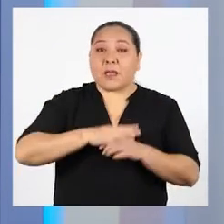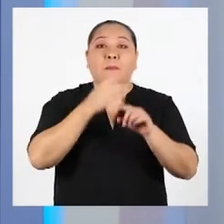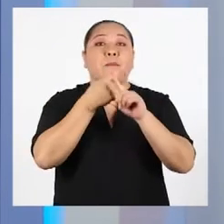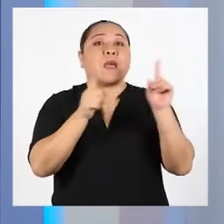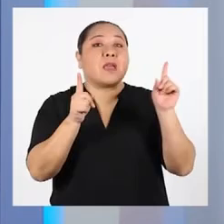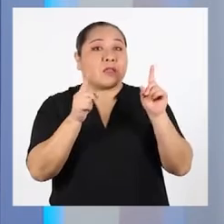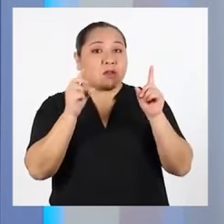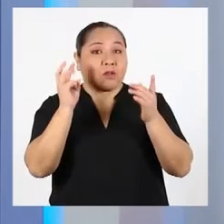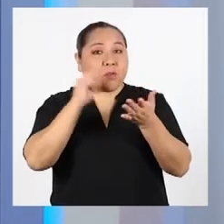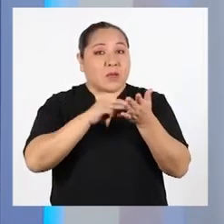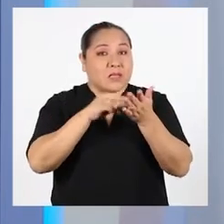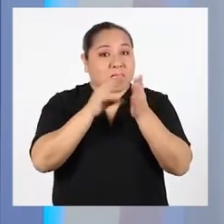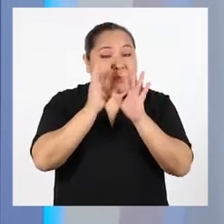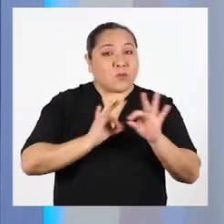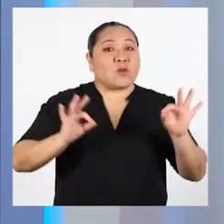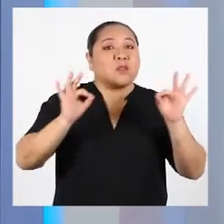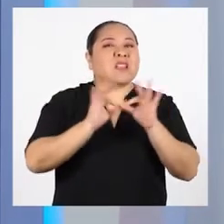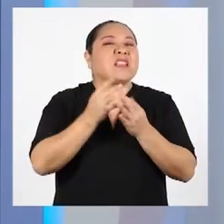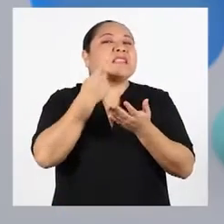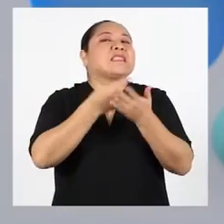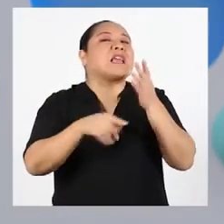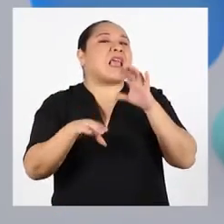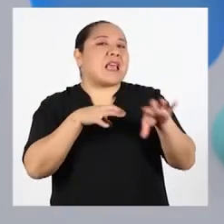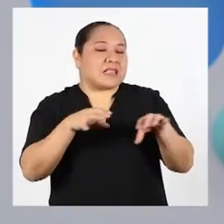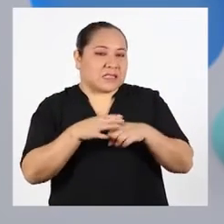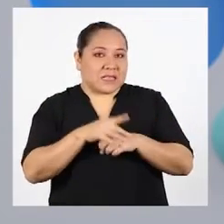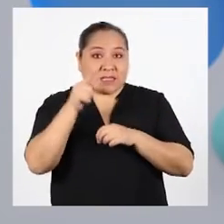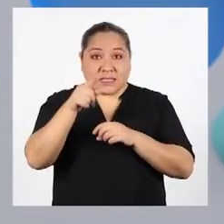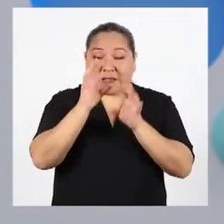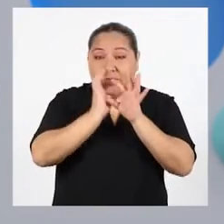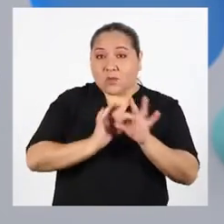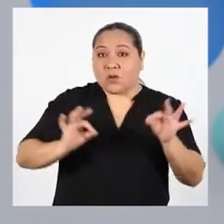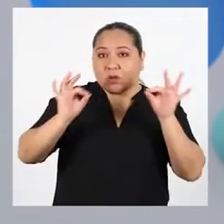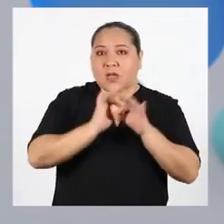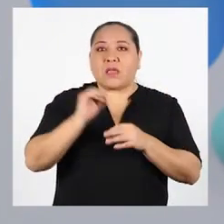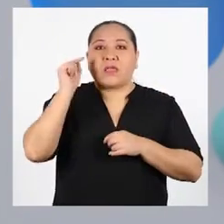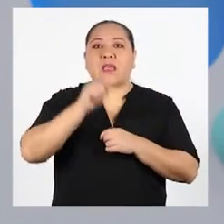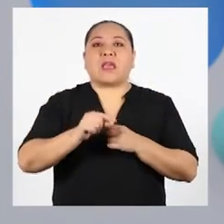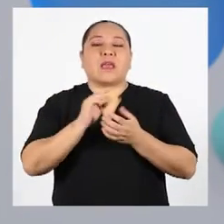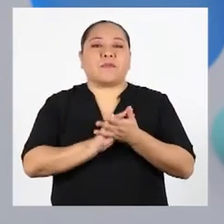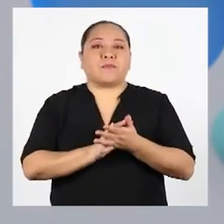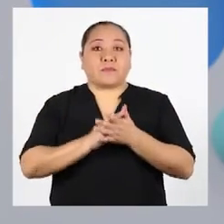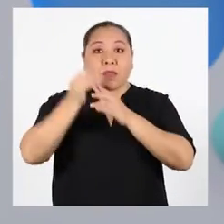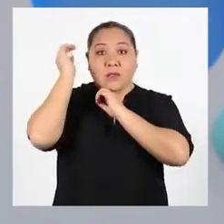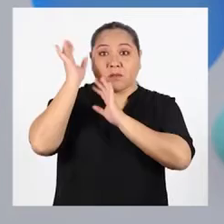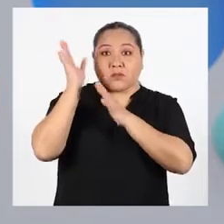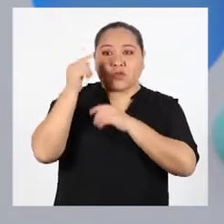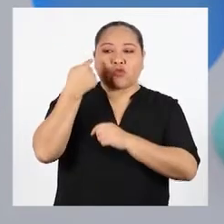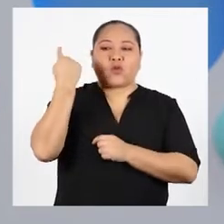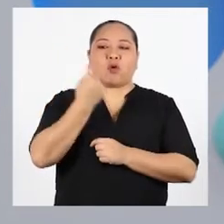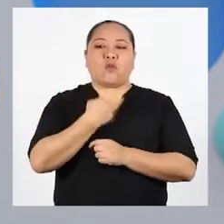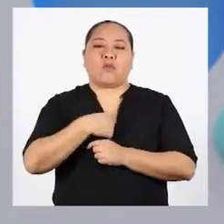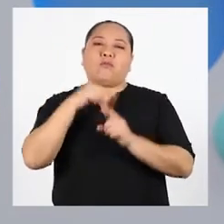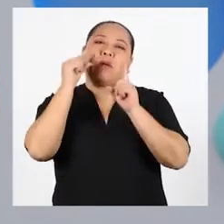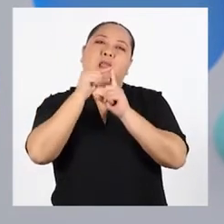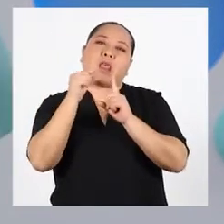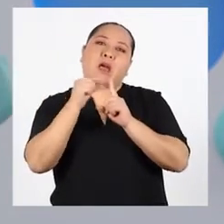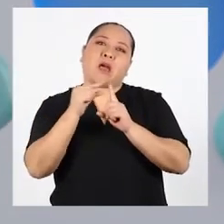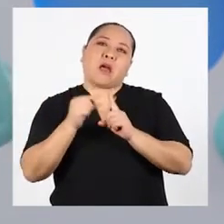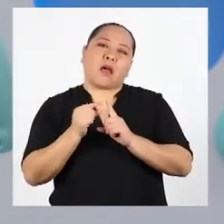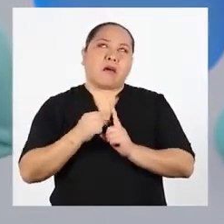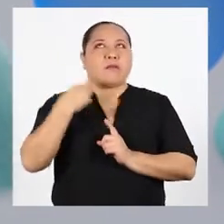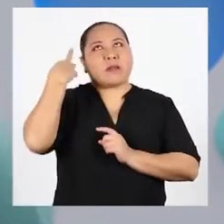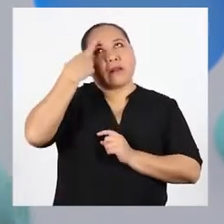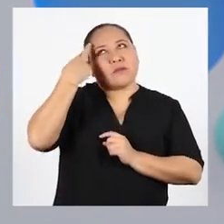decir, pero sobre todo, ¿qué hacer? Es muy importante que nuestro discurso no solo se quede en